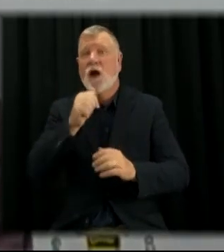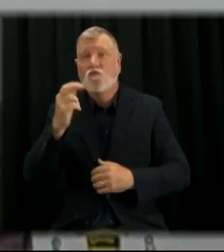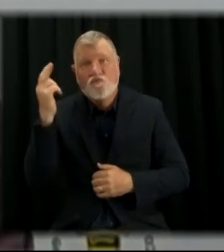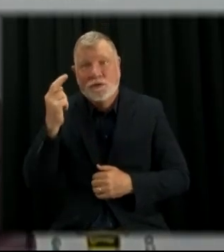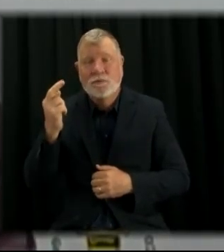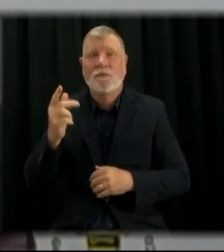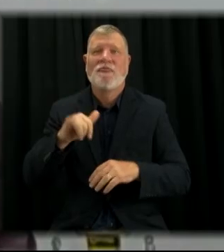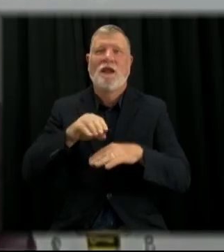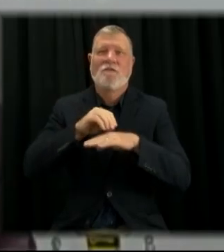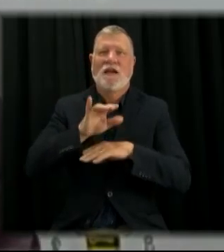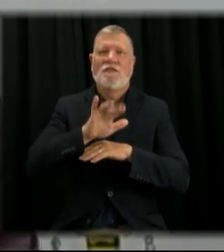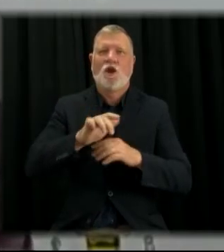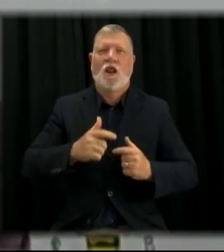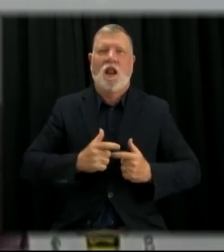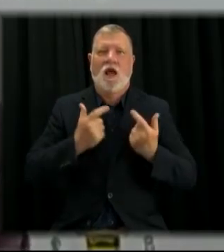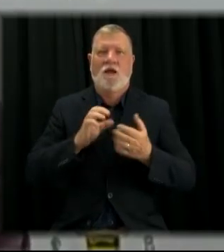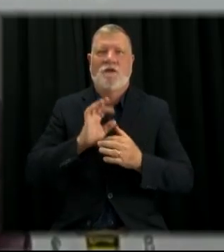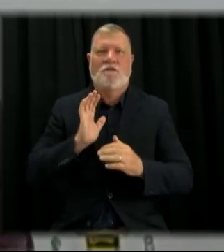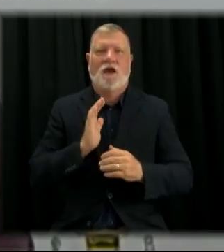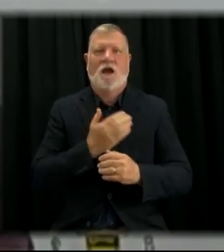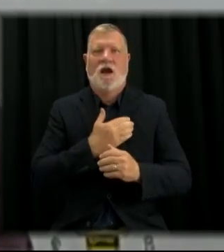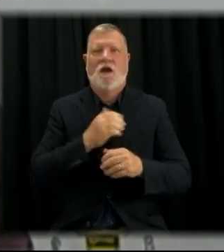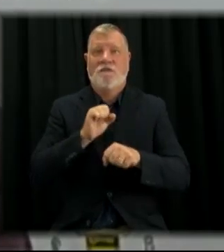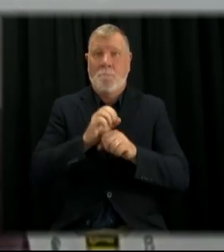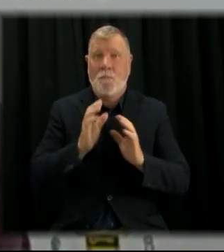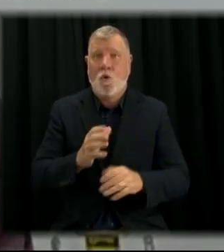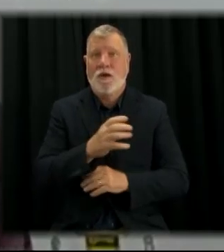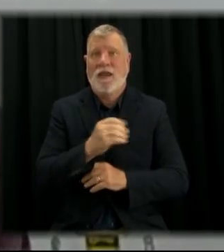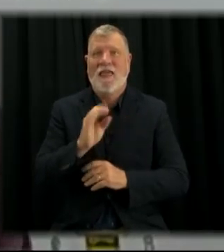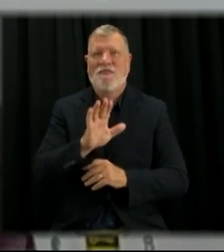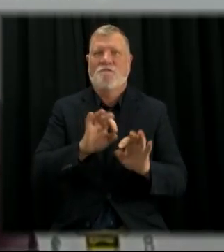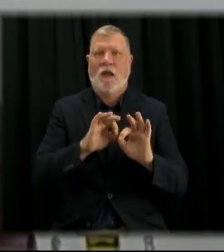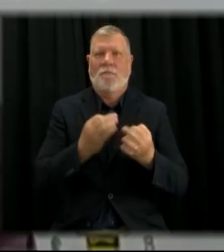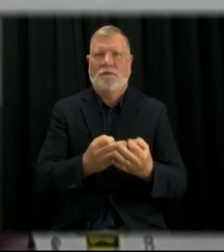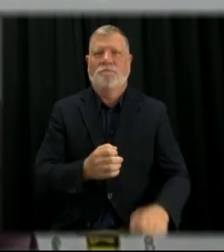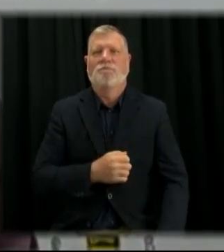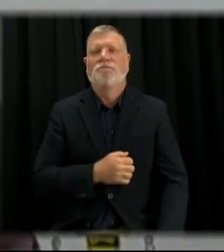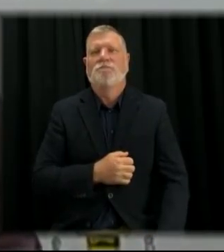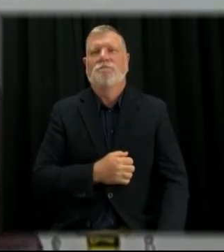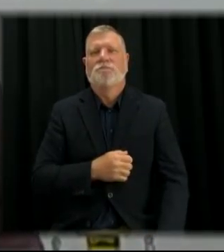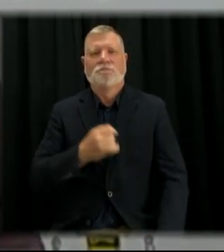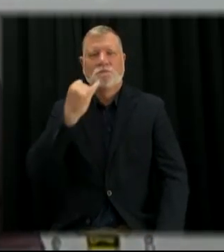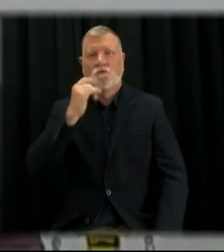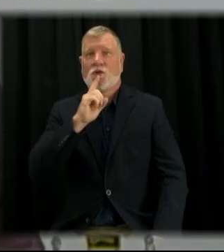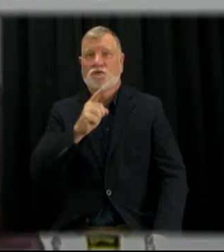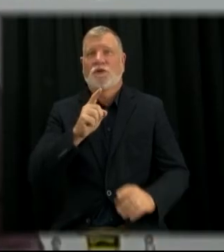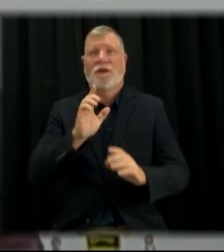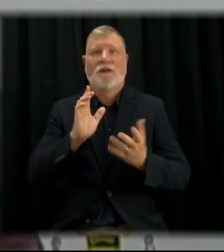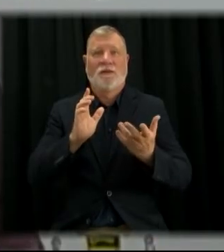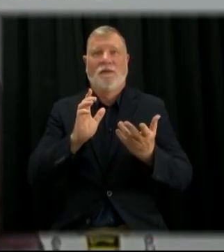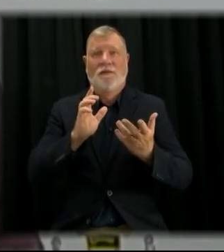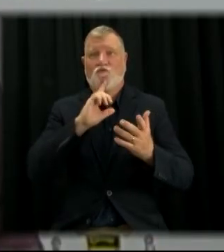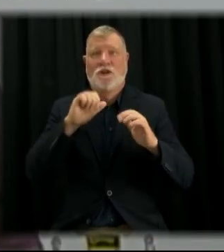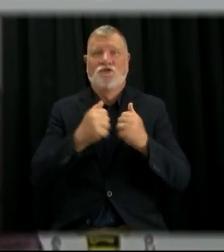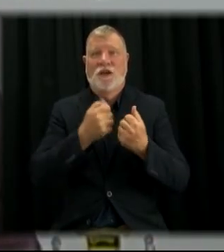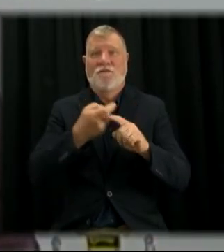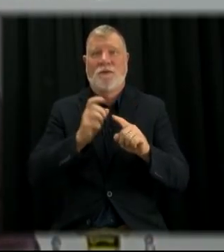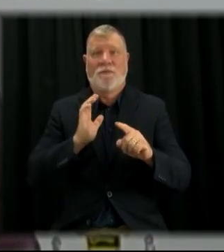otras veces no razonable, que afecta la vida de nuestros empleados y sus familias.